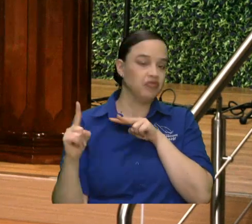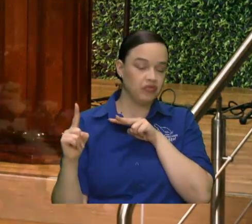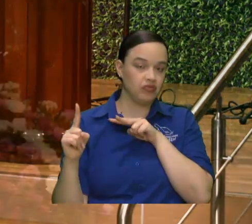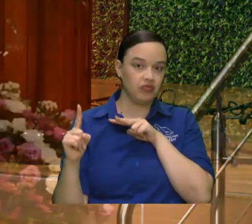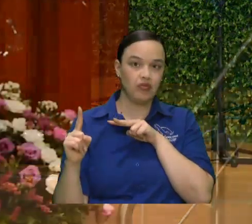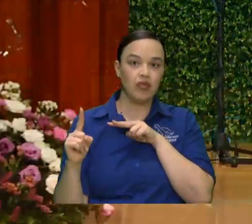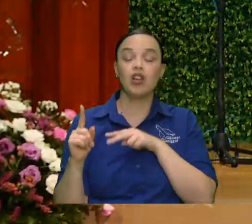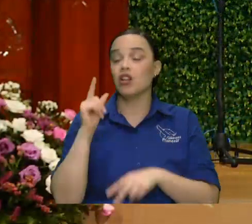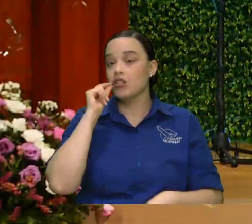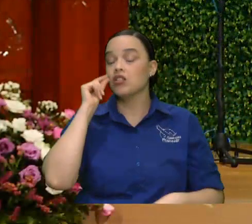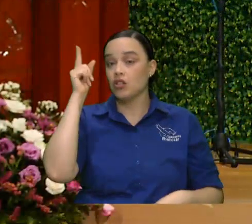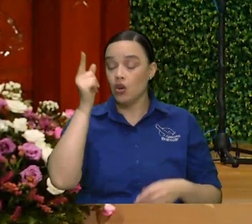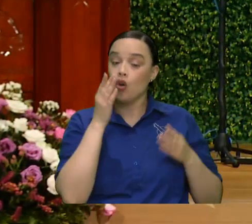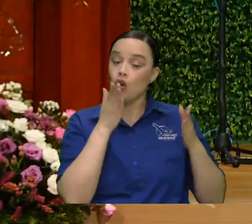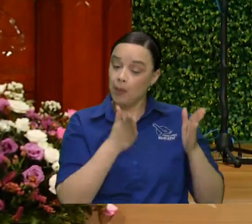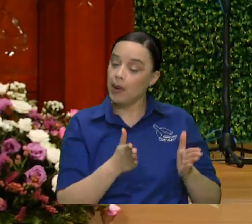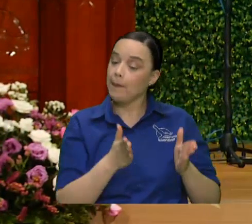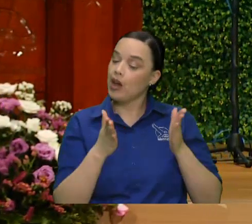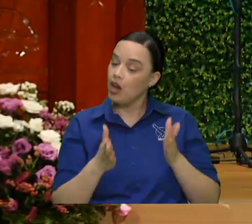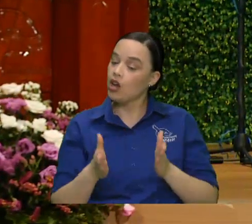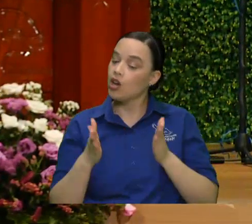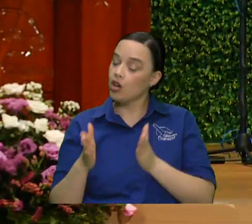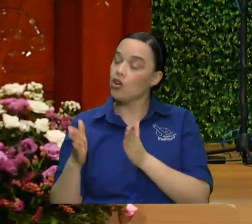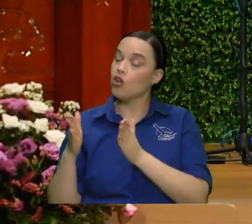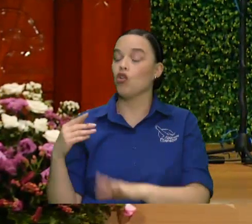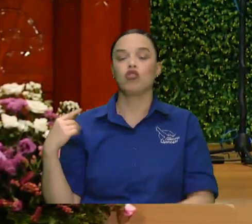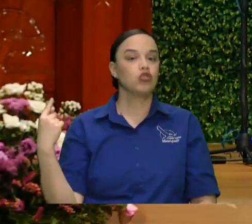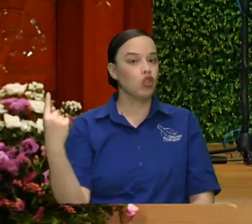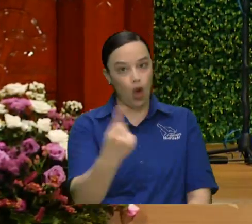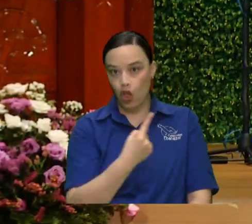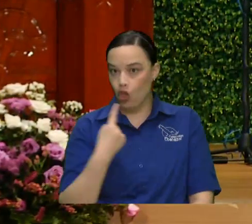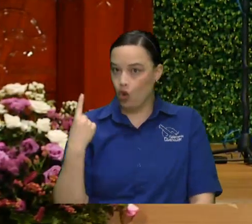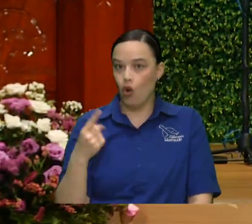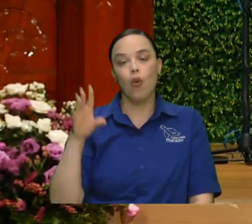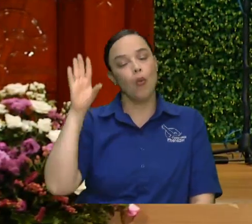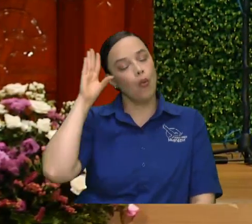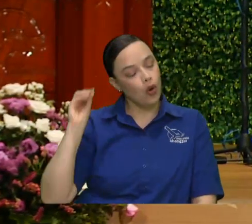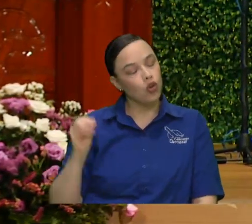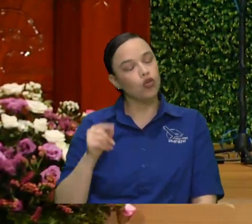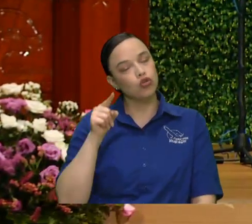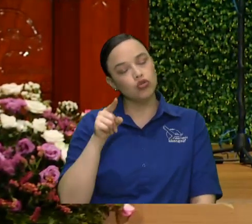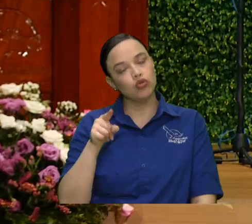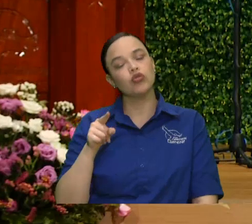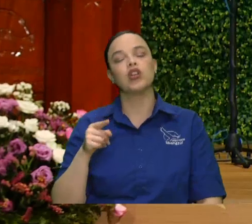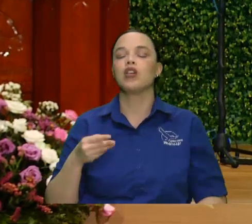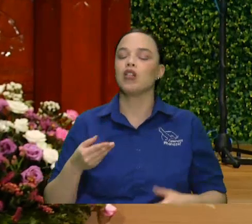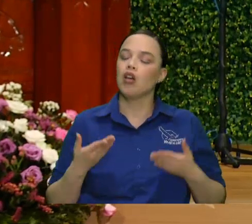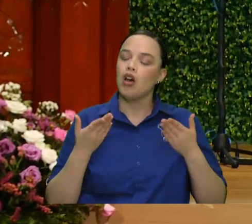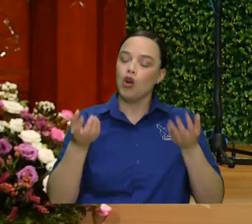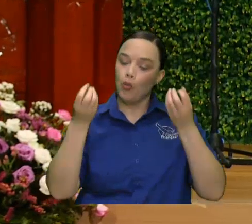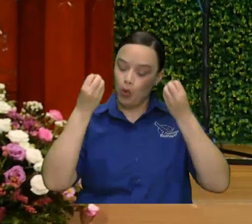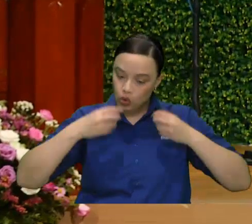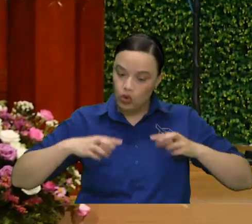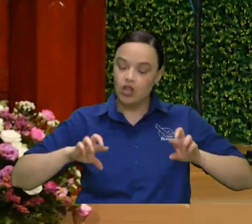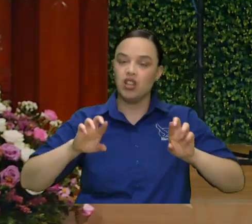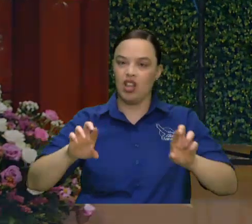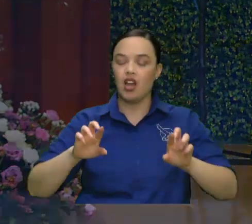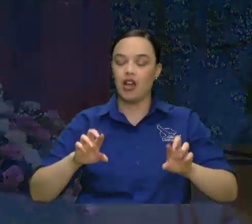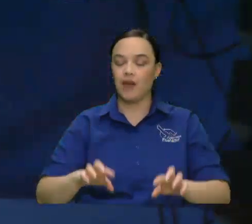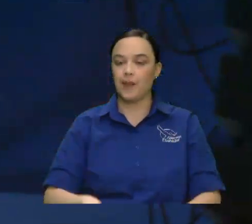señor empezó a preparar todo todo porque porque ahora le va a dar la oportunidad a usted para que usted le